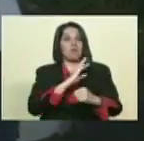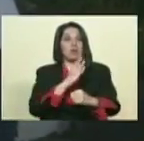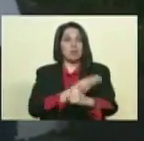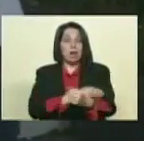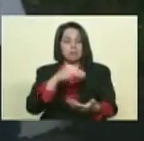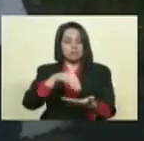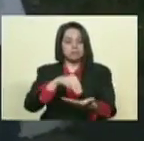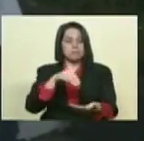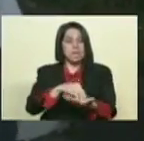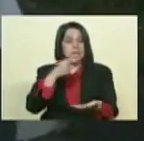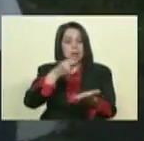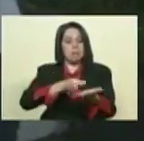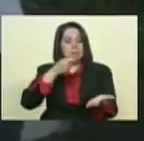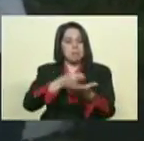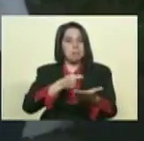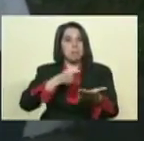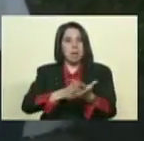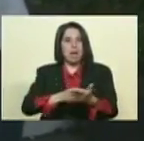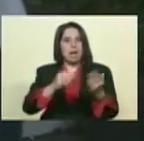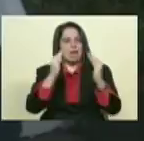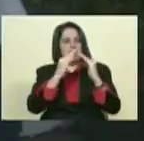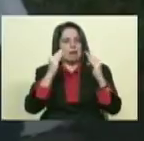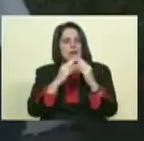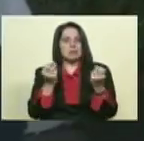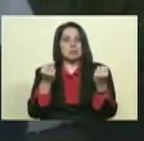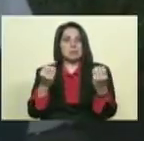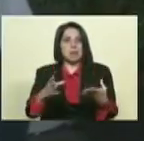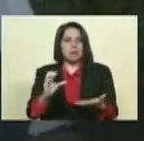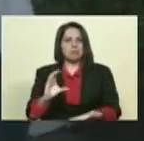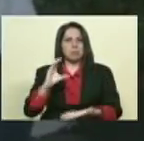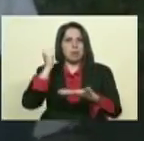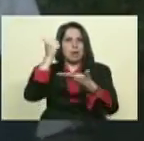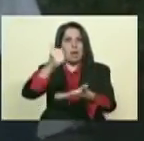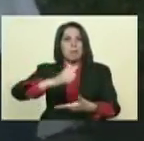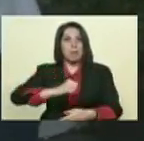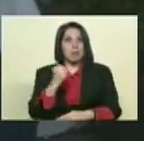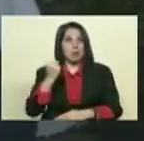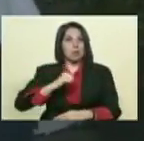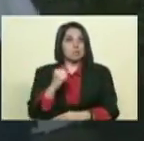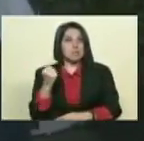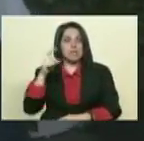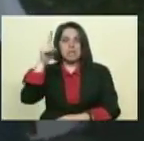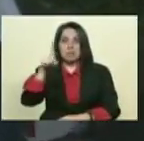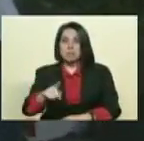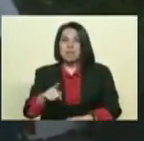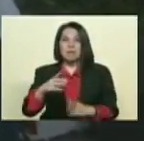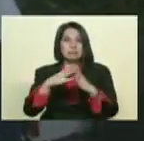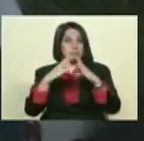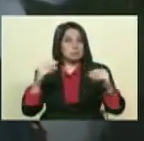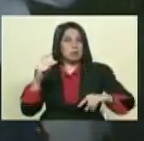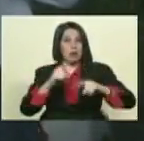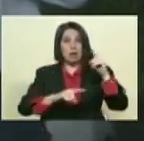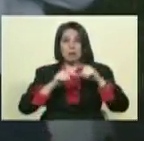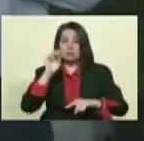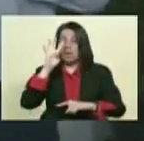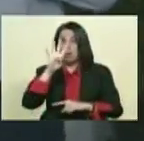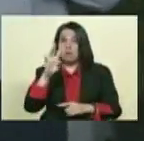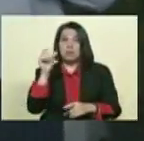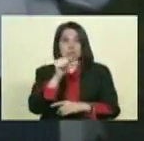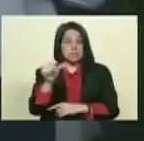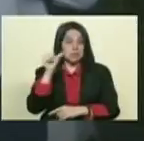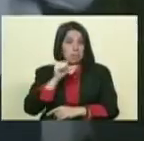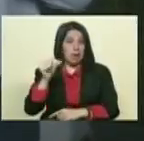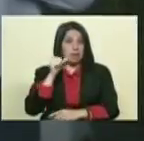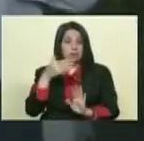el salario integral con políticas de vivienda, con el CLAP para la policía, Esto mismo que ha pasado con la policía en estas 4 semanas,